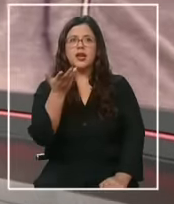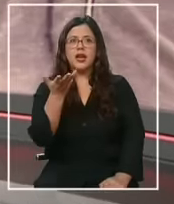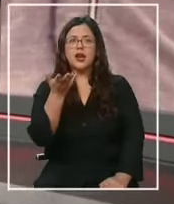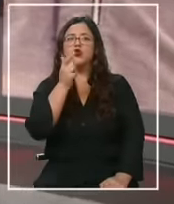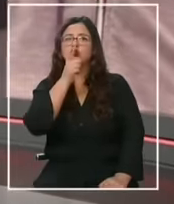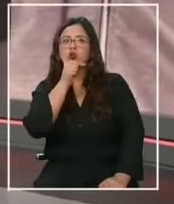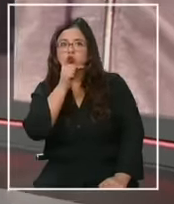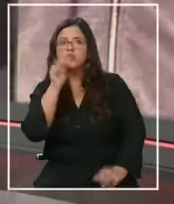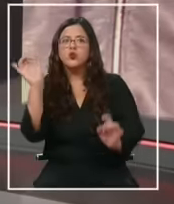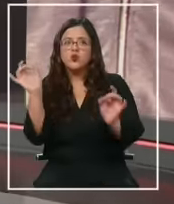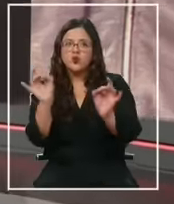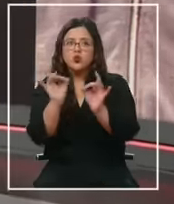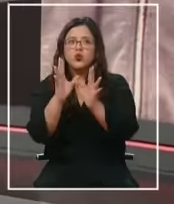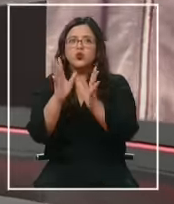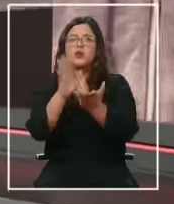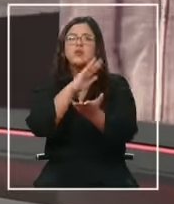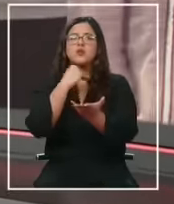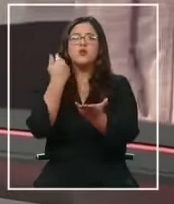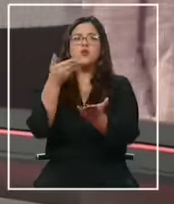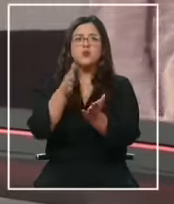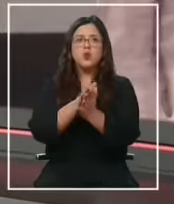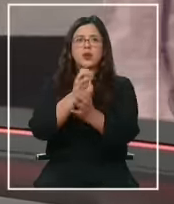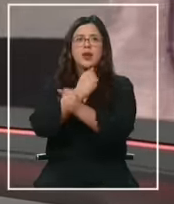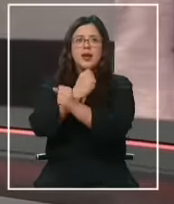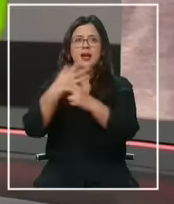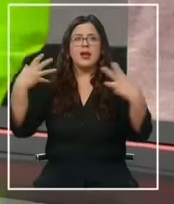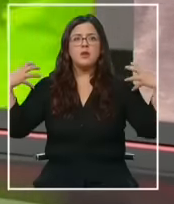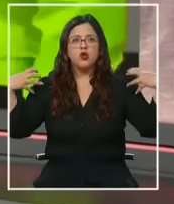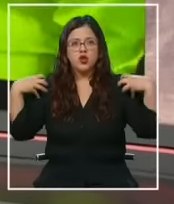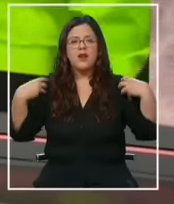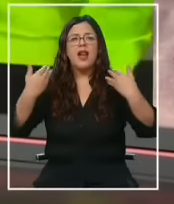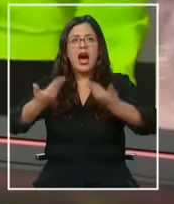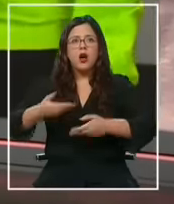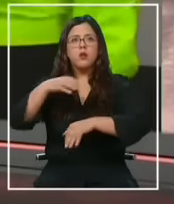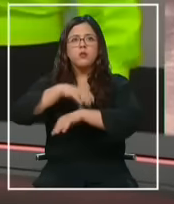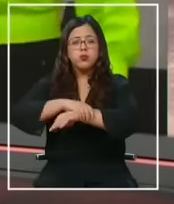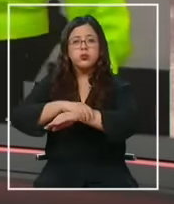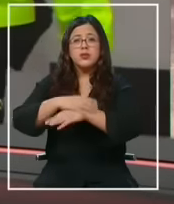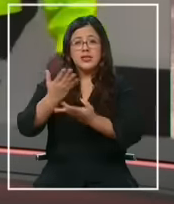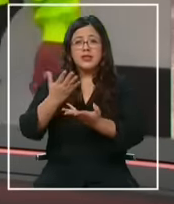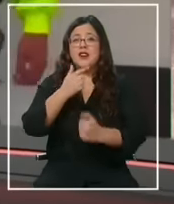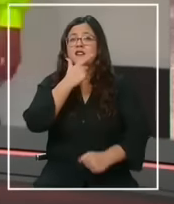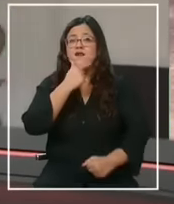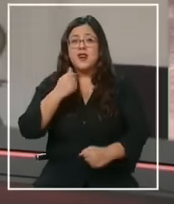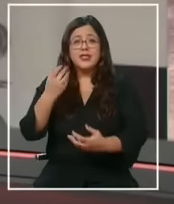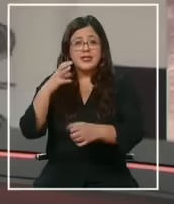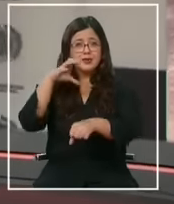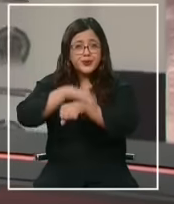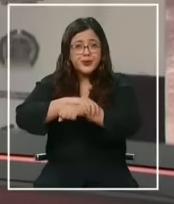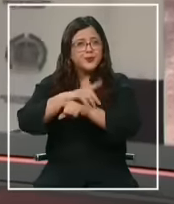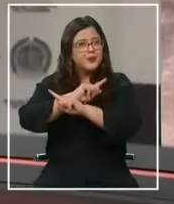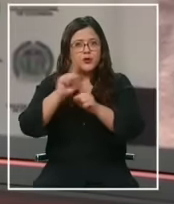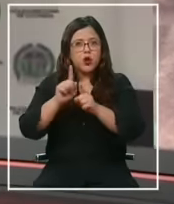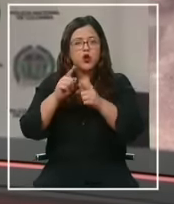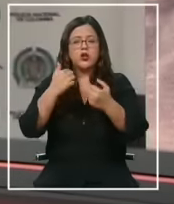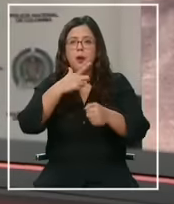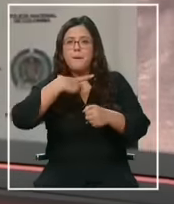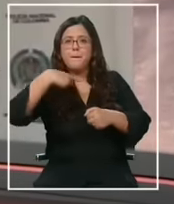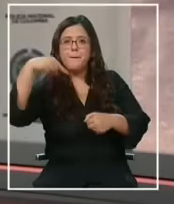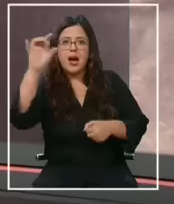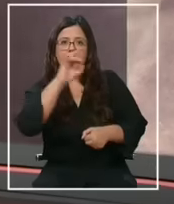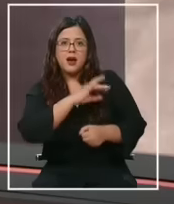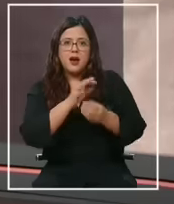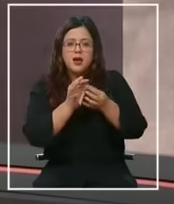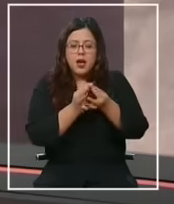al carabinero está detenido, pero no fue un trabajo fácil. Logró huir de nuestro país, cruzó varias fronteras hasta esta